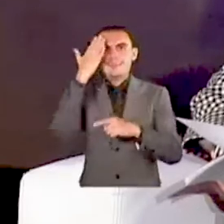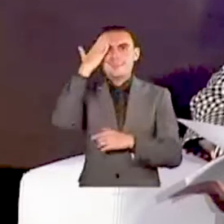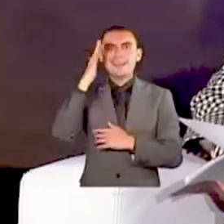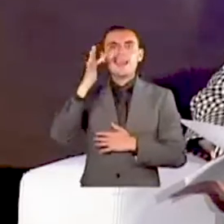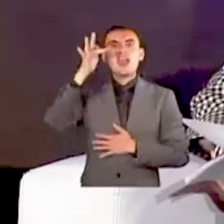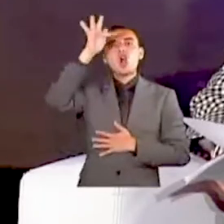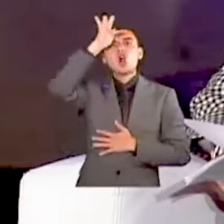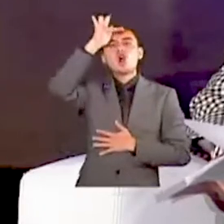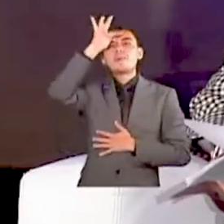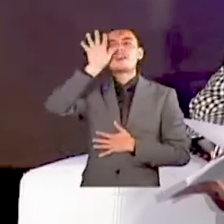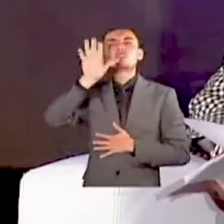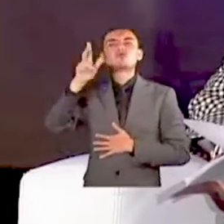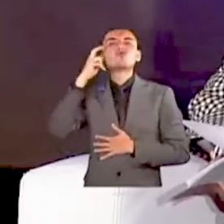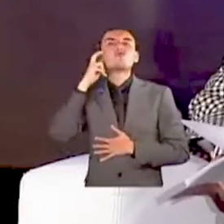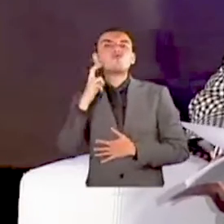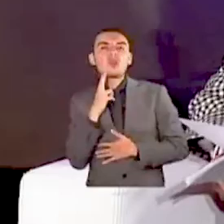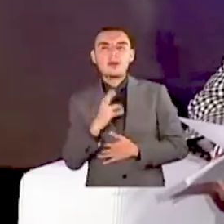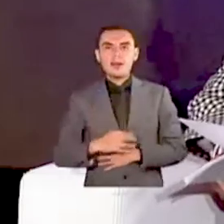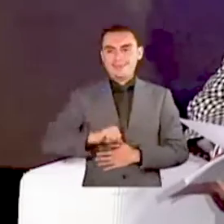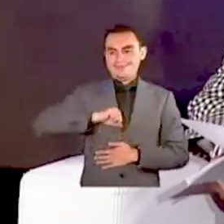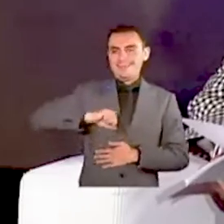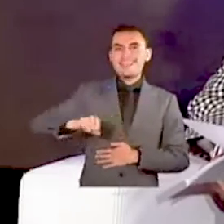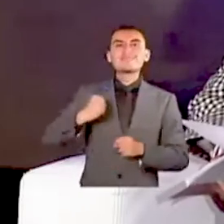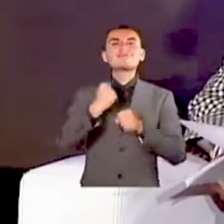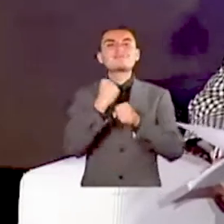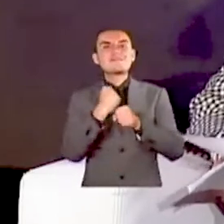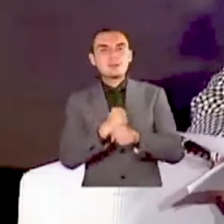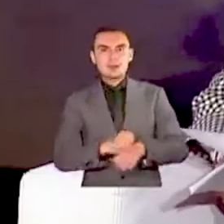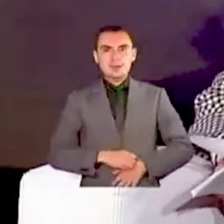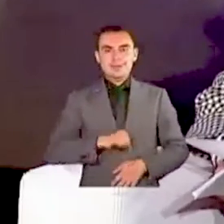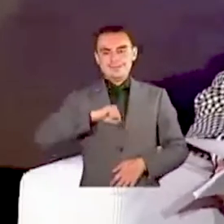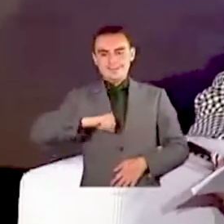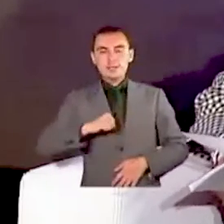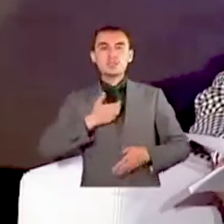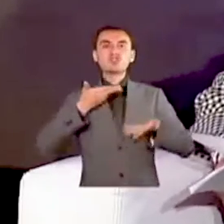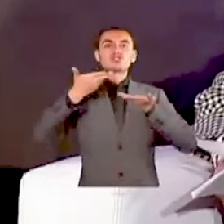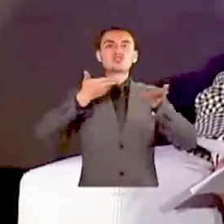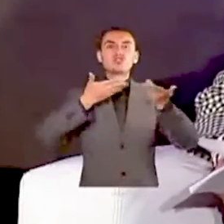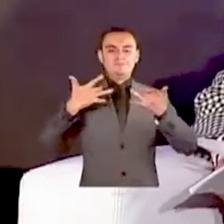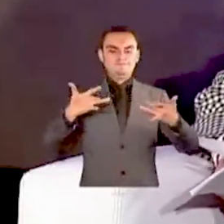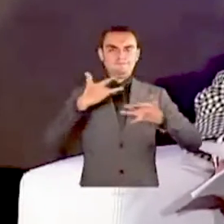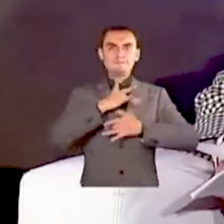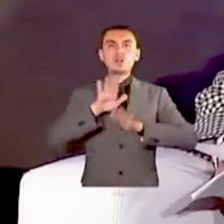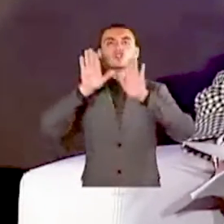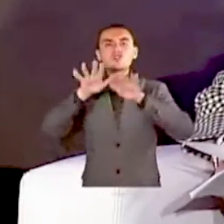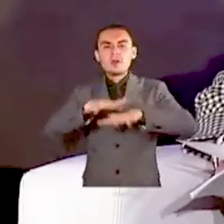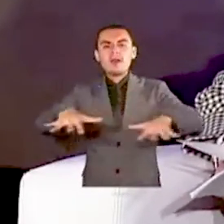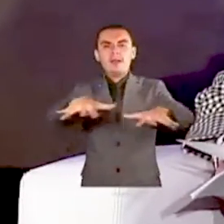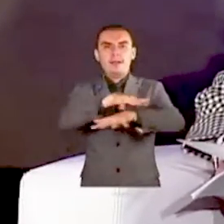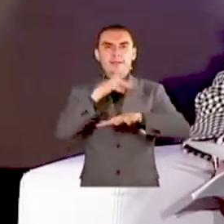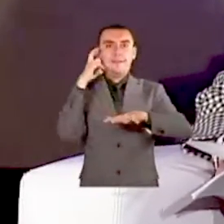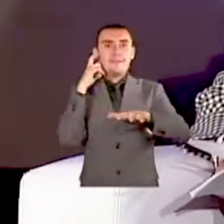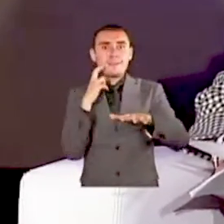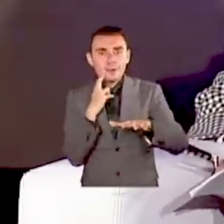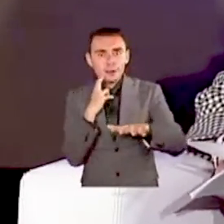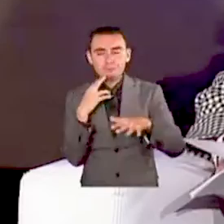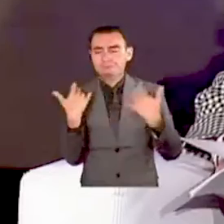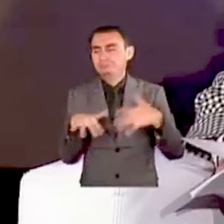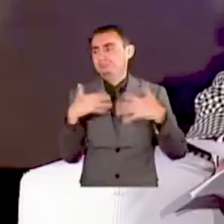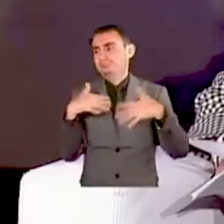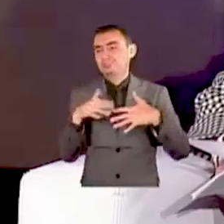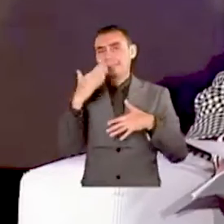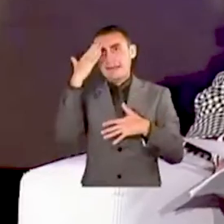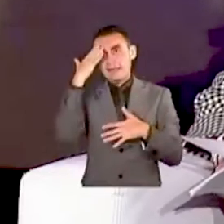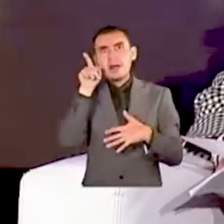del Chocó, por los derechos laborales y los derechos de la prestación de los servicios de salud en esa región que tiene